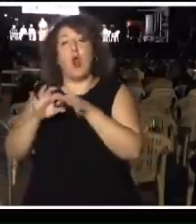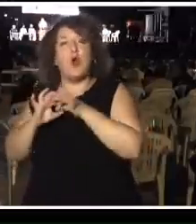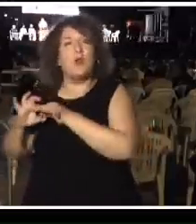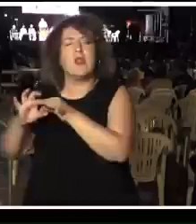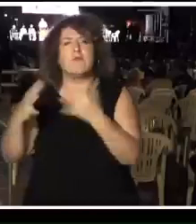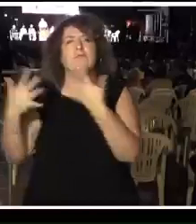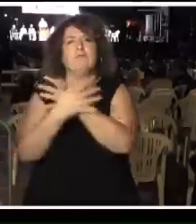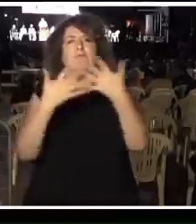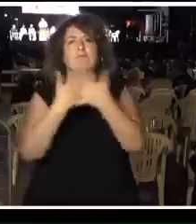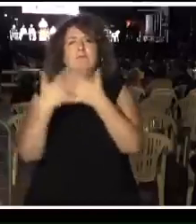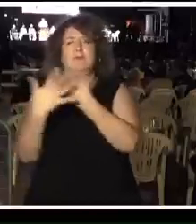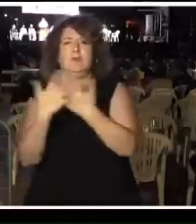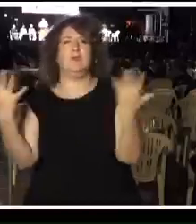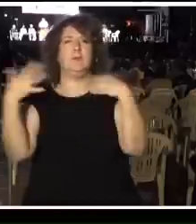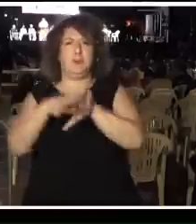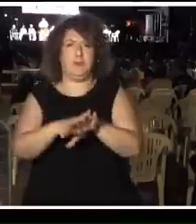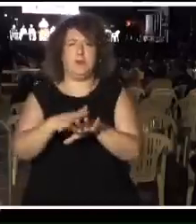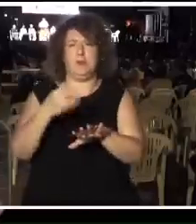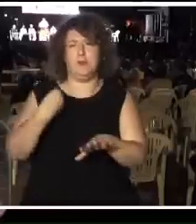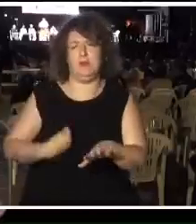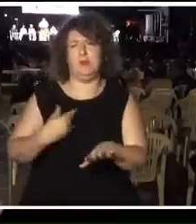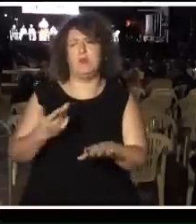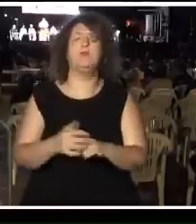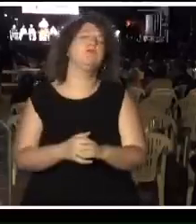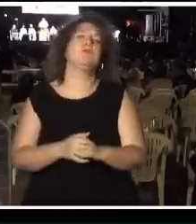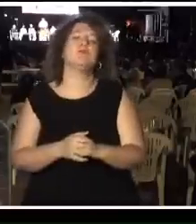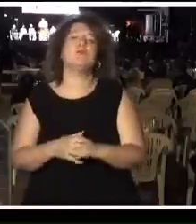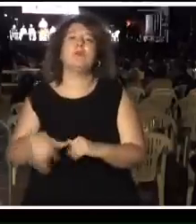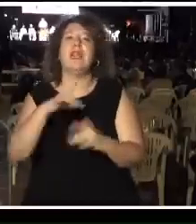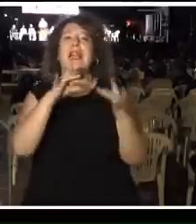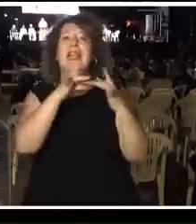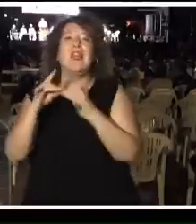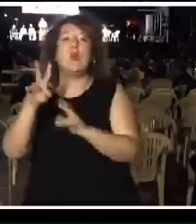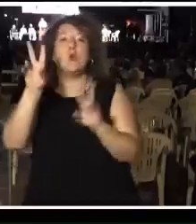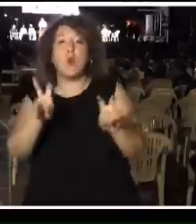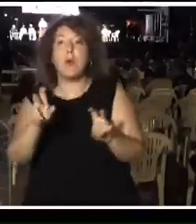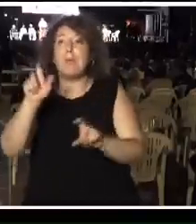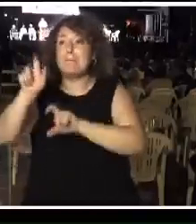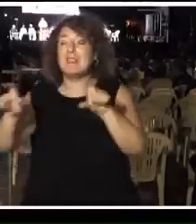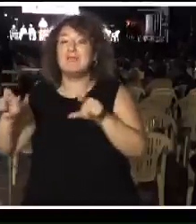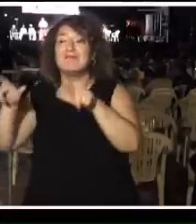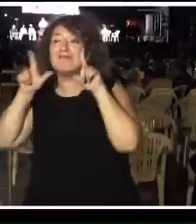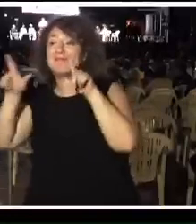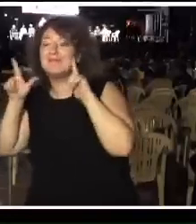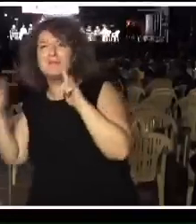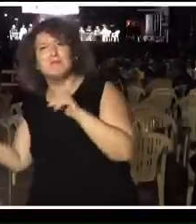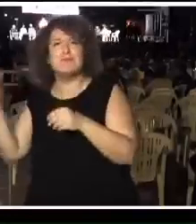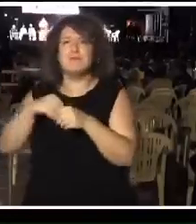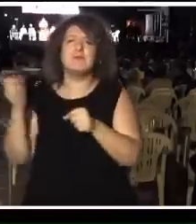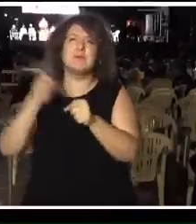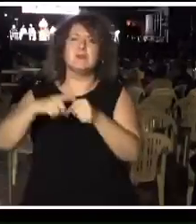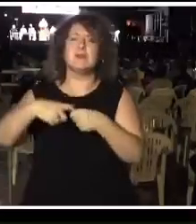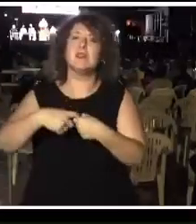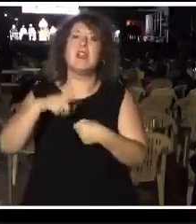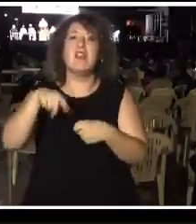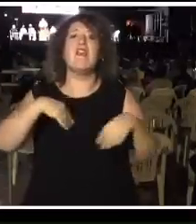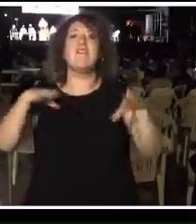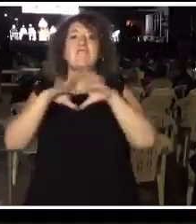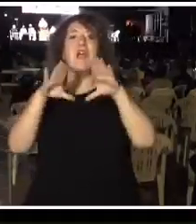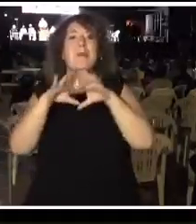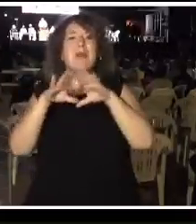política, fortaleciendo los nuevos liderazgos, sumando nuevos actores, feminizando nuestro trabajo y